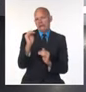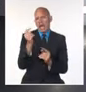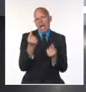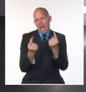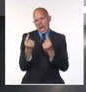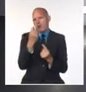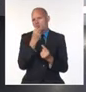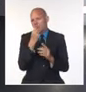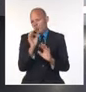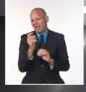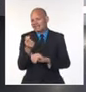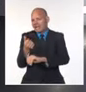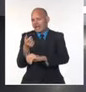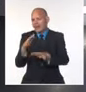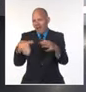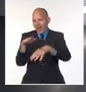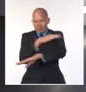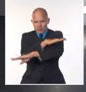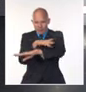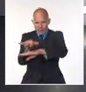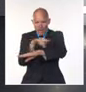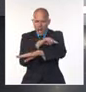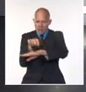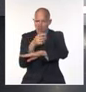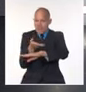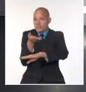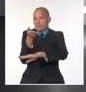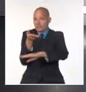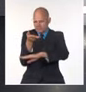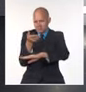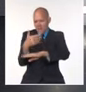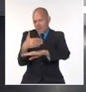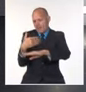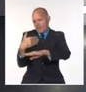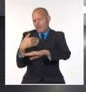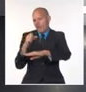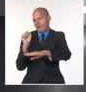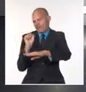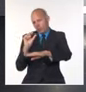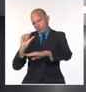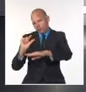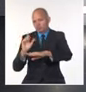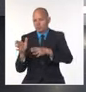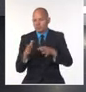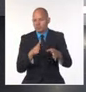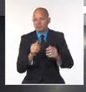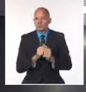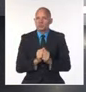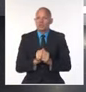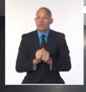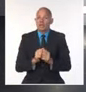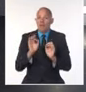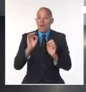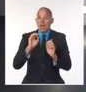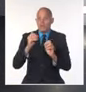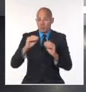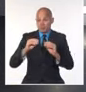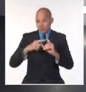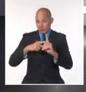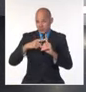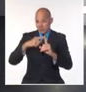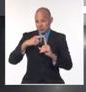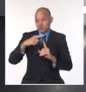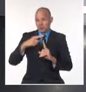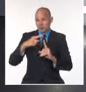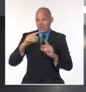zonas costeras e inferiores en algunas localidades del interior y el día será nuevamente muy caluroso con temperaturas máximas en la tarde